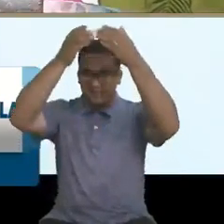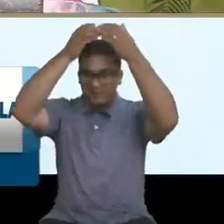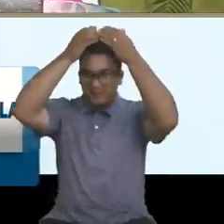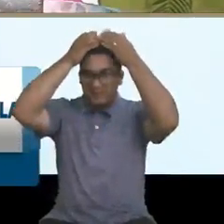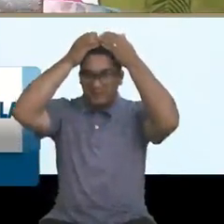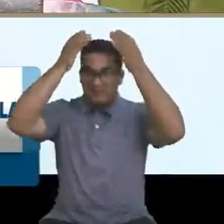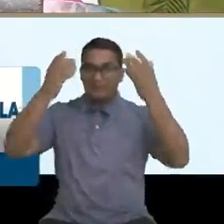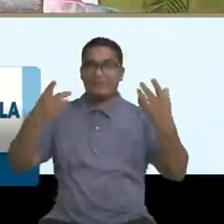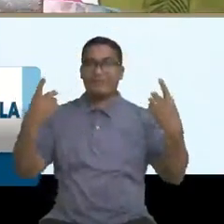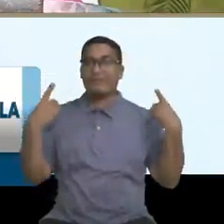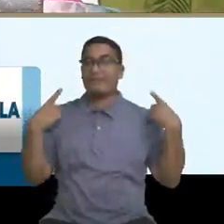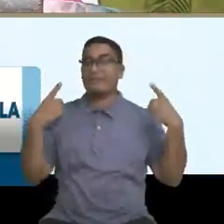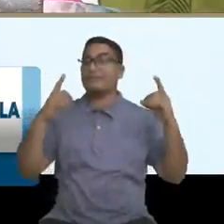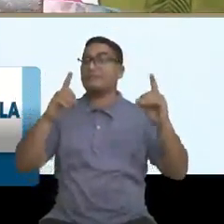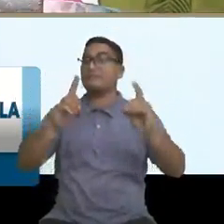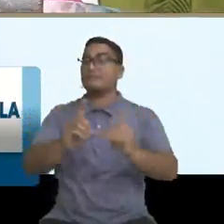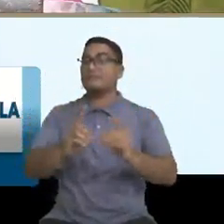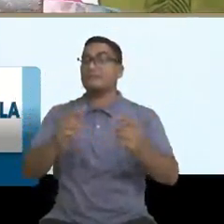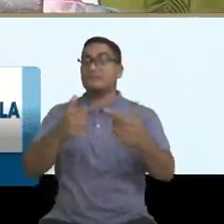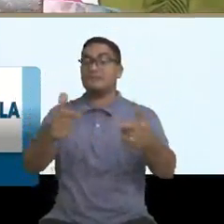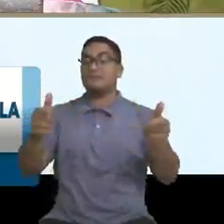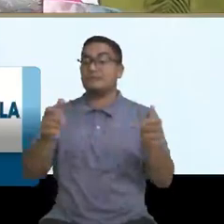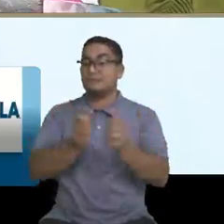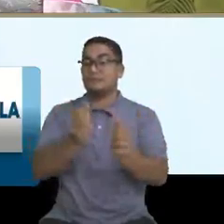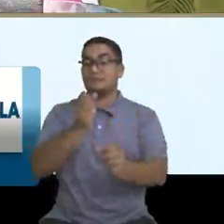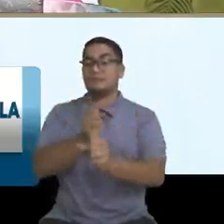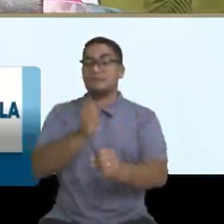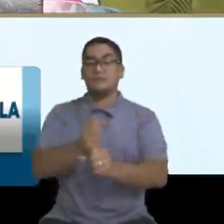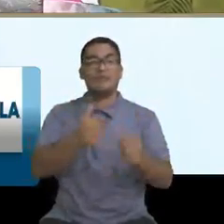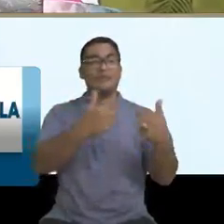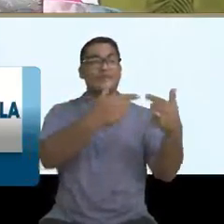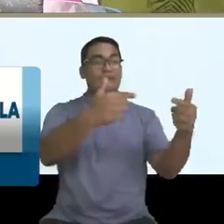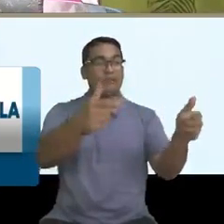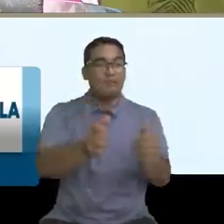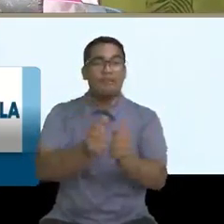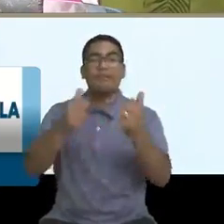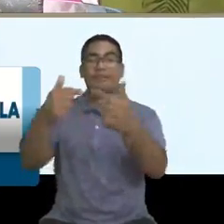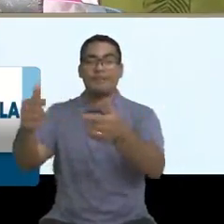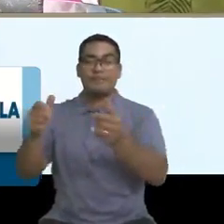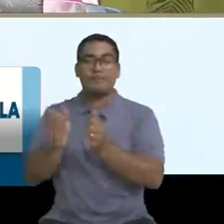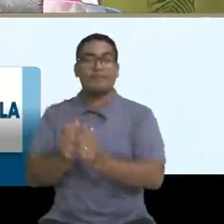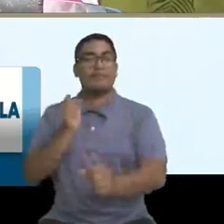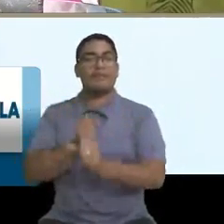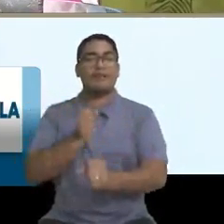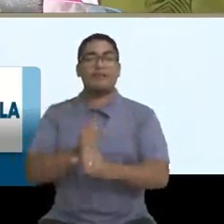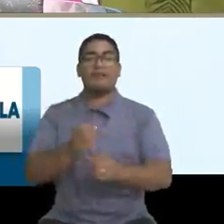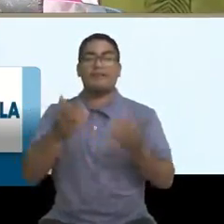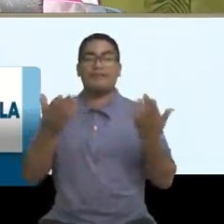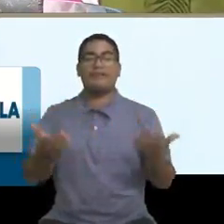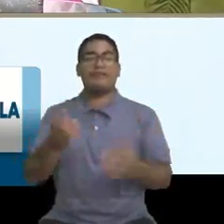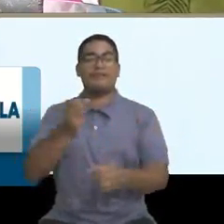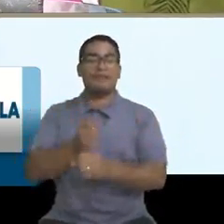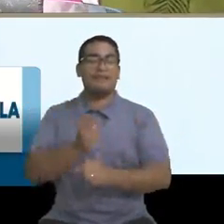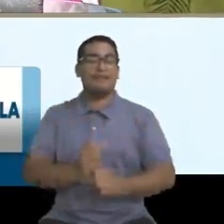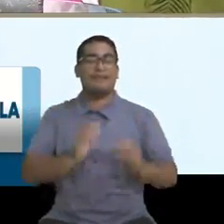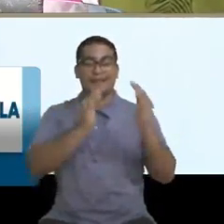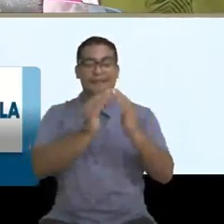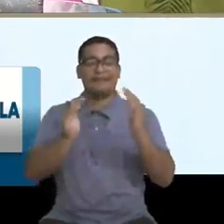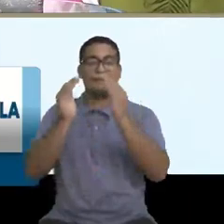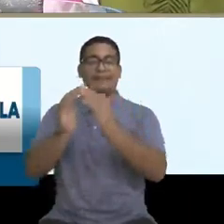Nutrición es, ¿cómo le diría?, el que lleva todo el control, ¿verdad? Pero se trabaja